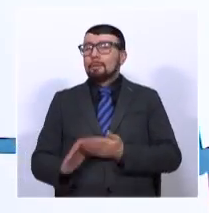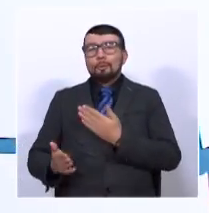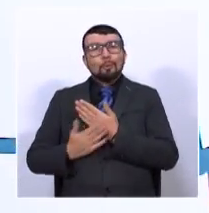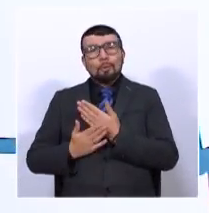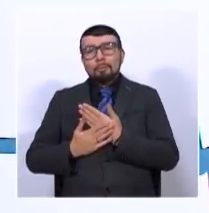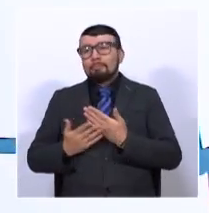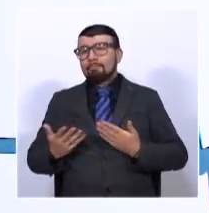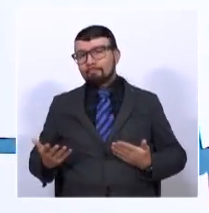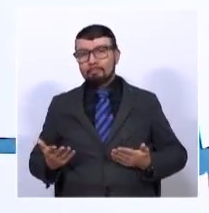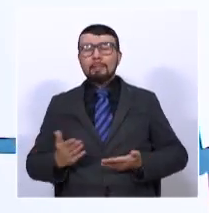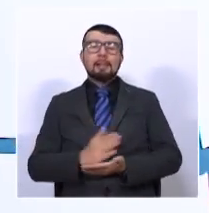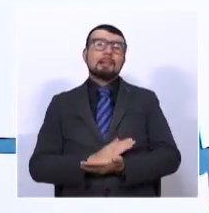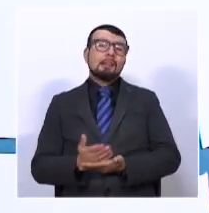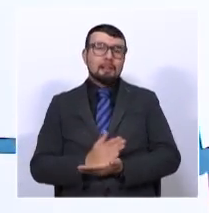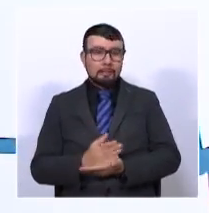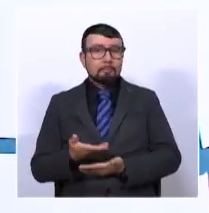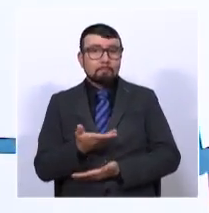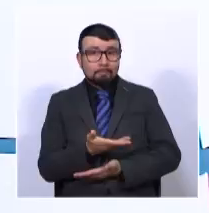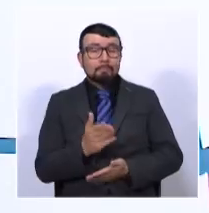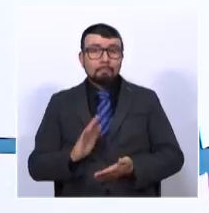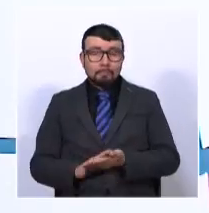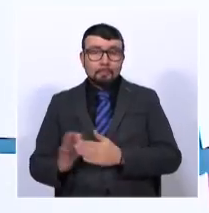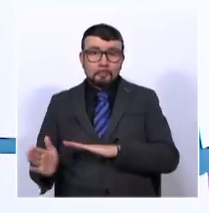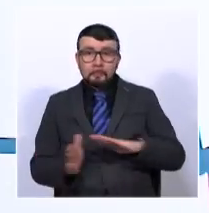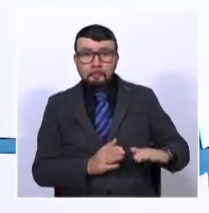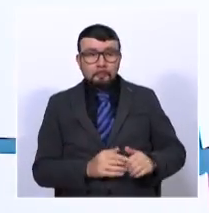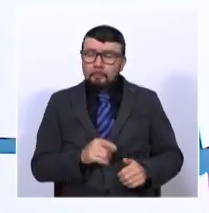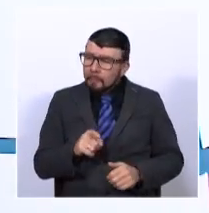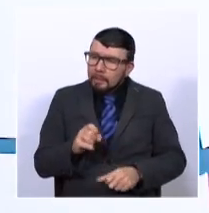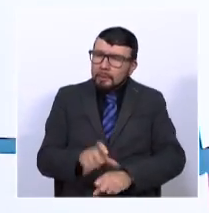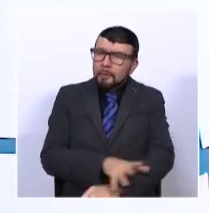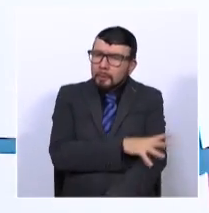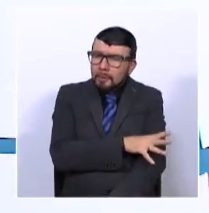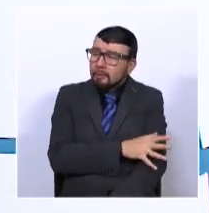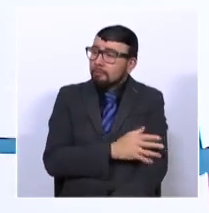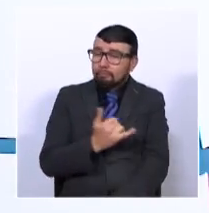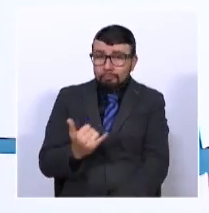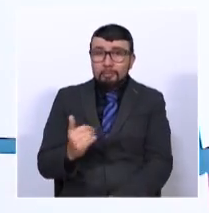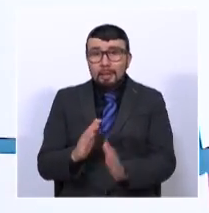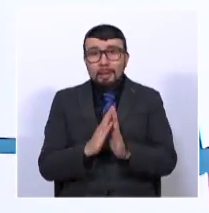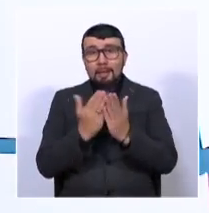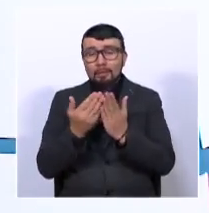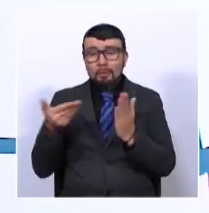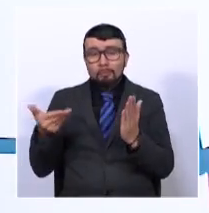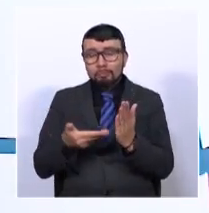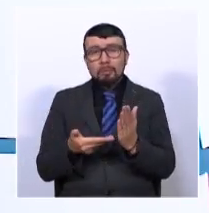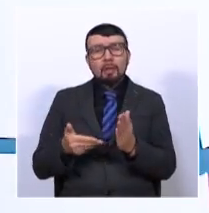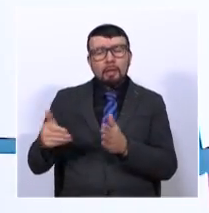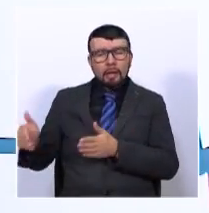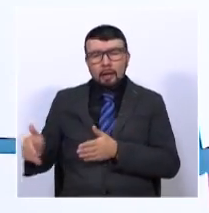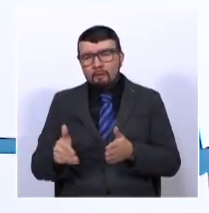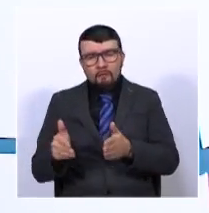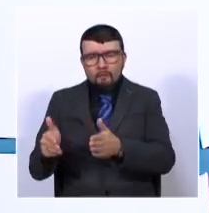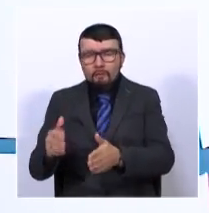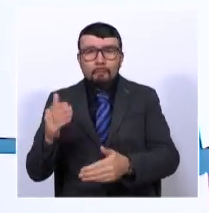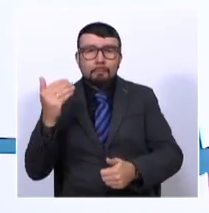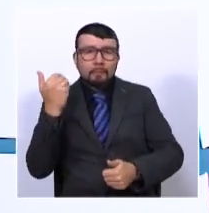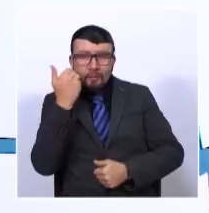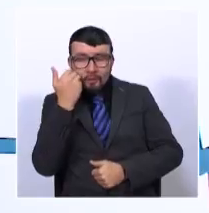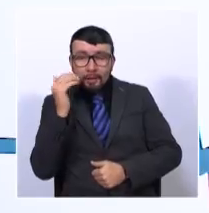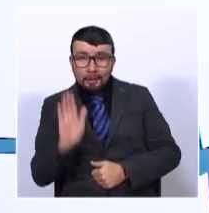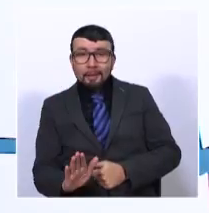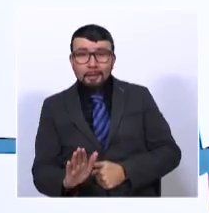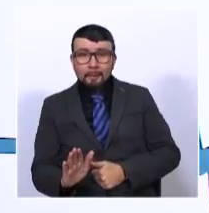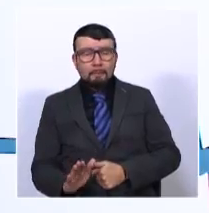el sueño. Las emociones, de esto se ha escrito muchísimo. Hay un libro muy lindo que se llama La enfermedad como camino. Y hay